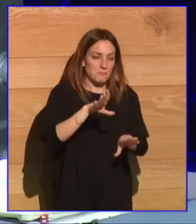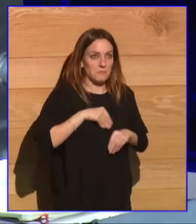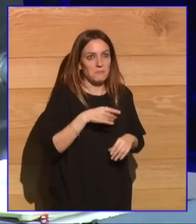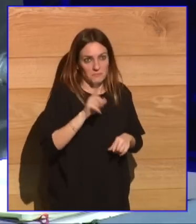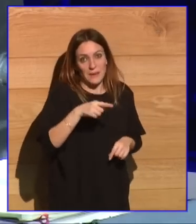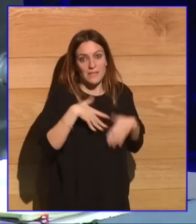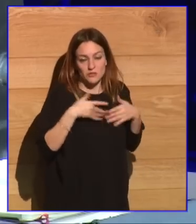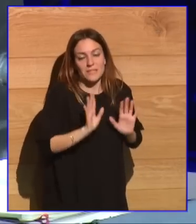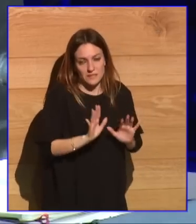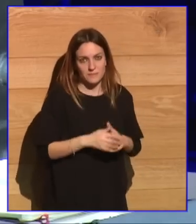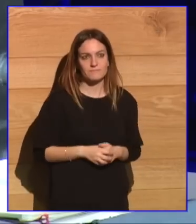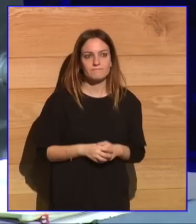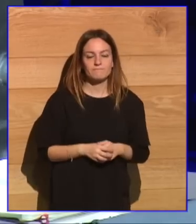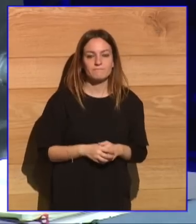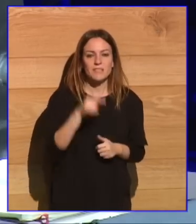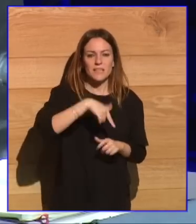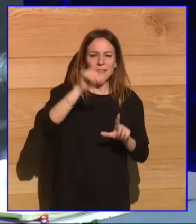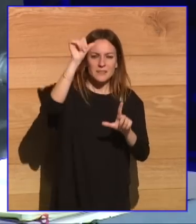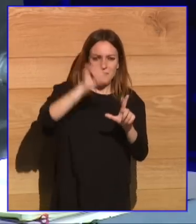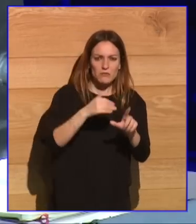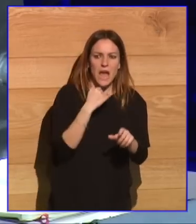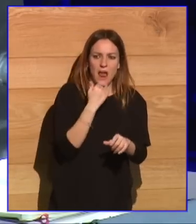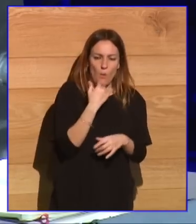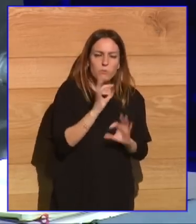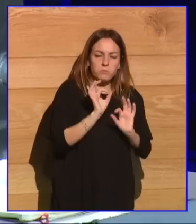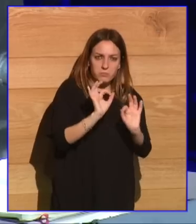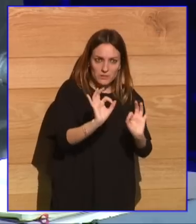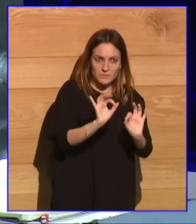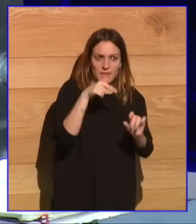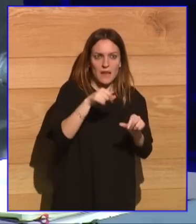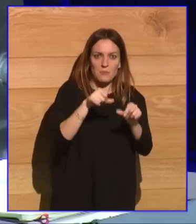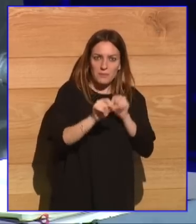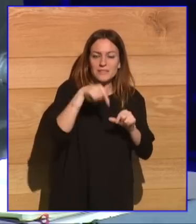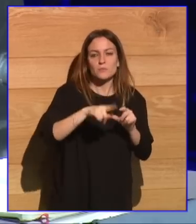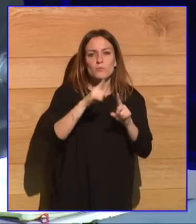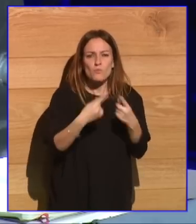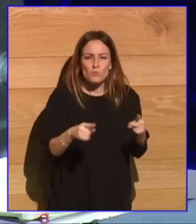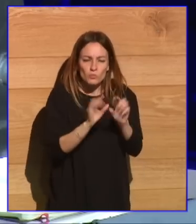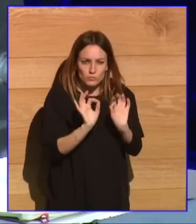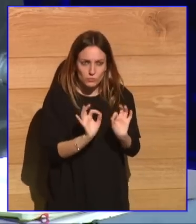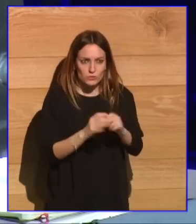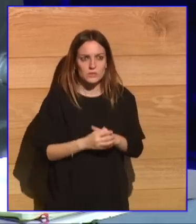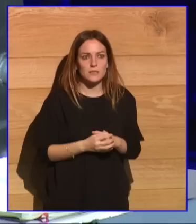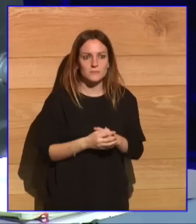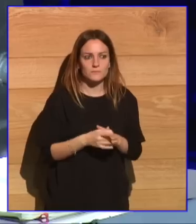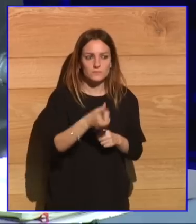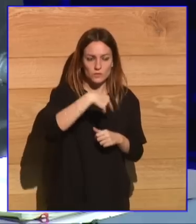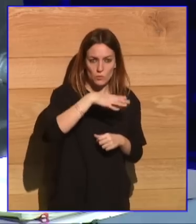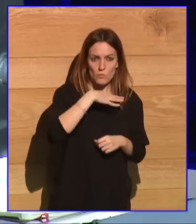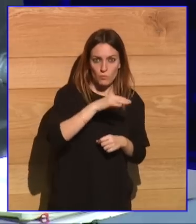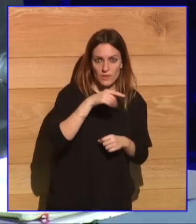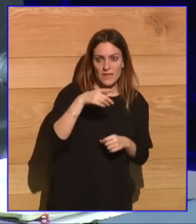muy especial Curioso. que parte en el mundo de la música y que de hecho parte de Roger Waters. Es decir, podemos hablar de Pink